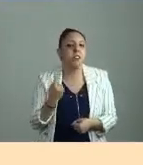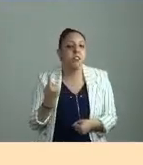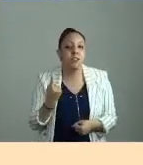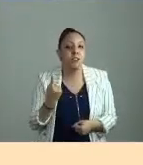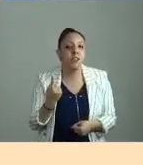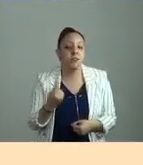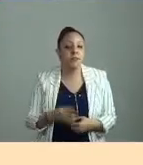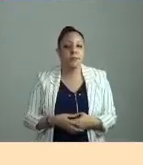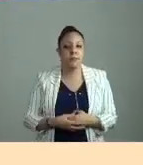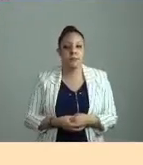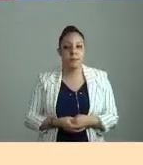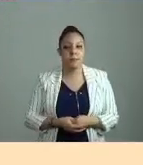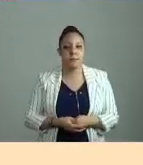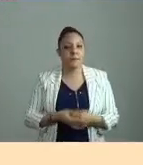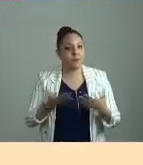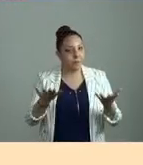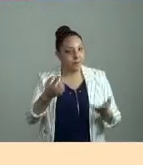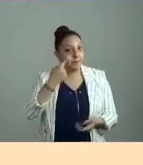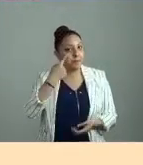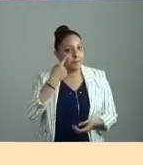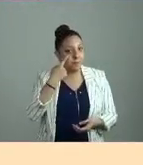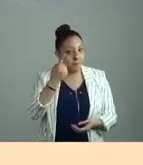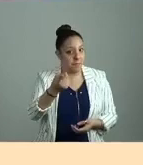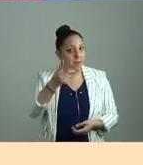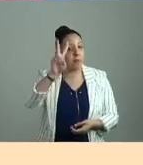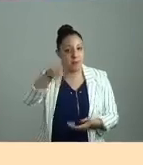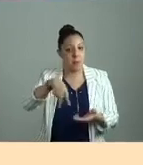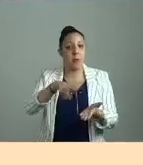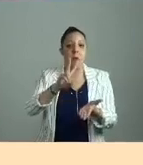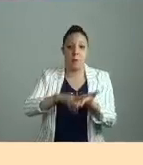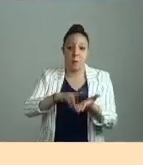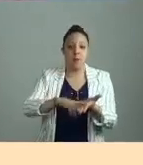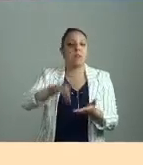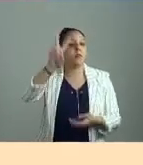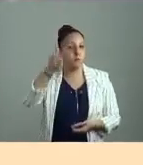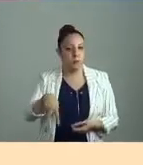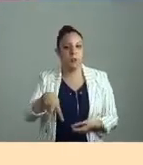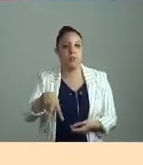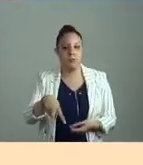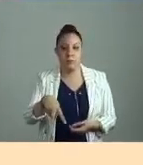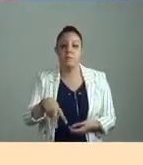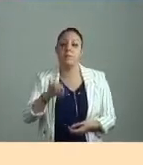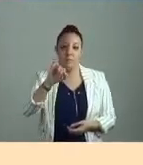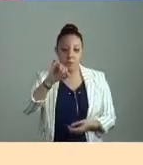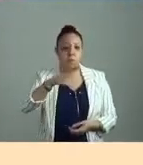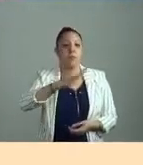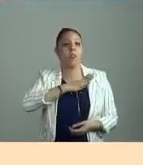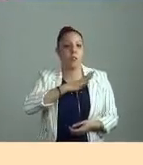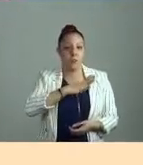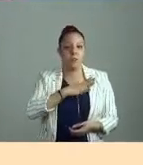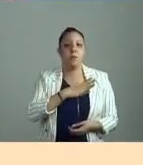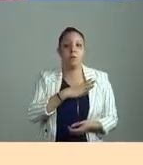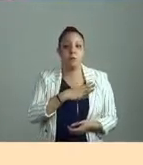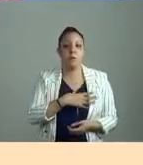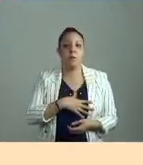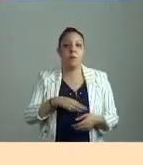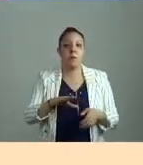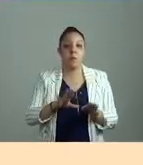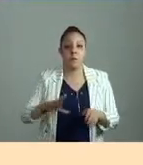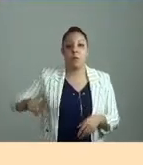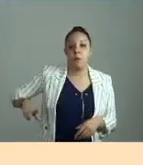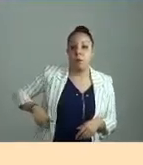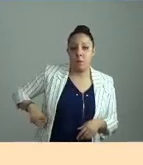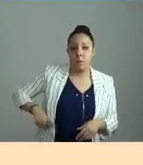realidad en realidad la el deseo del capitalismo no